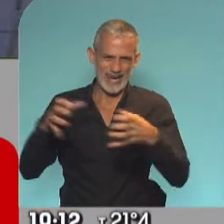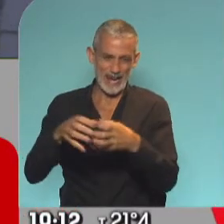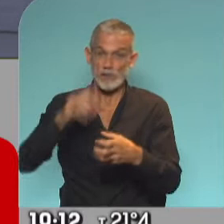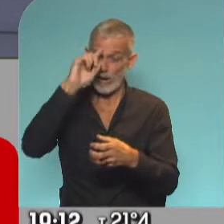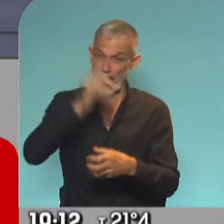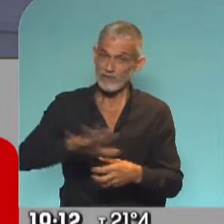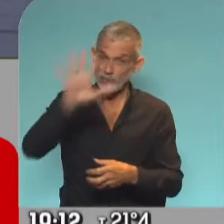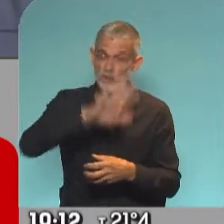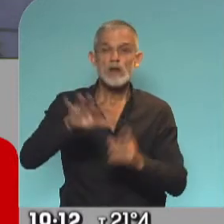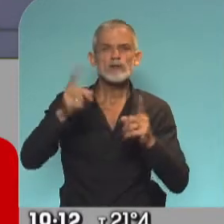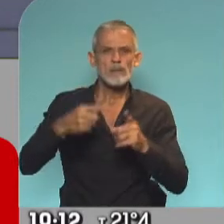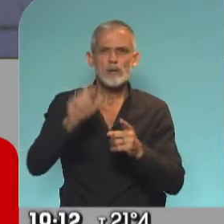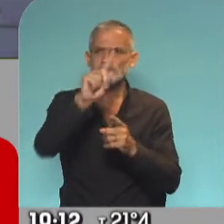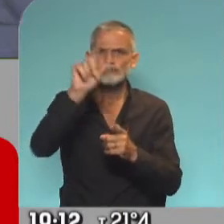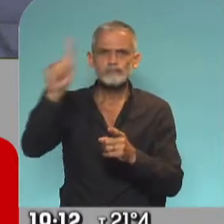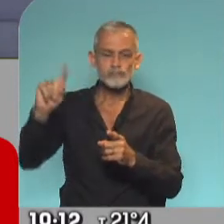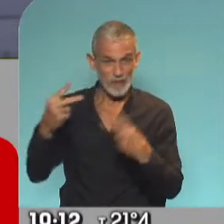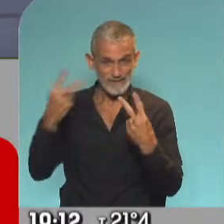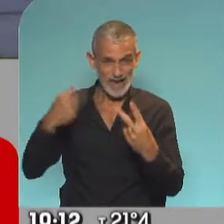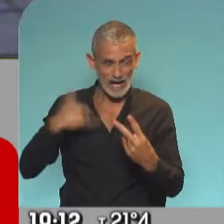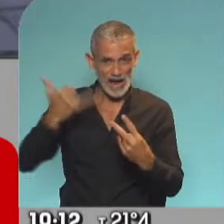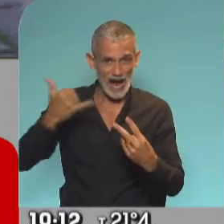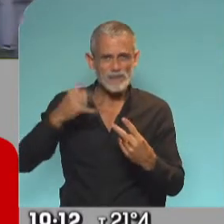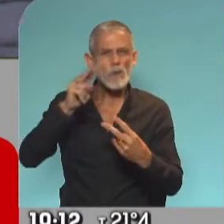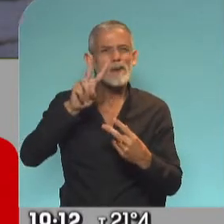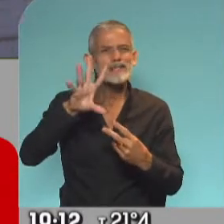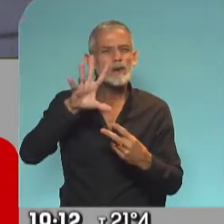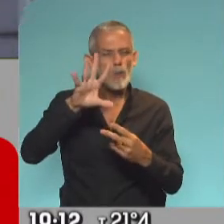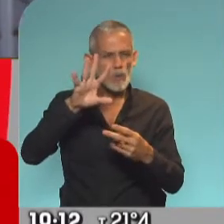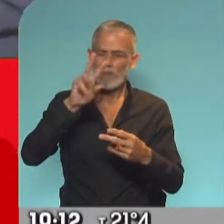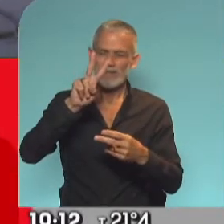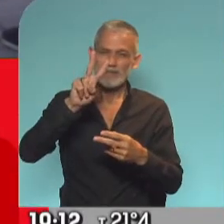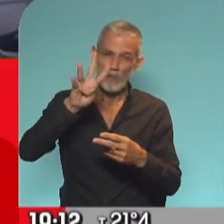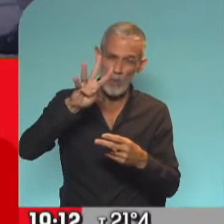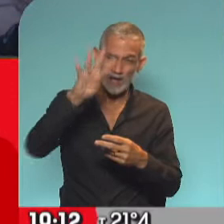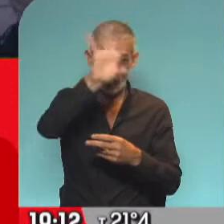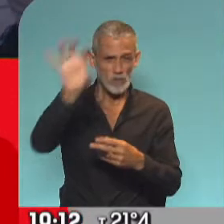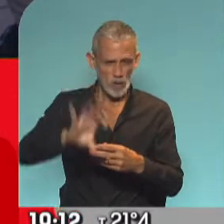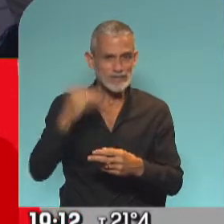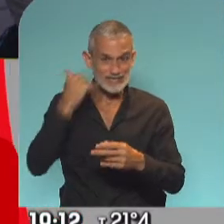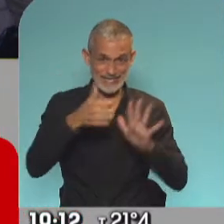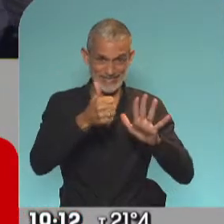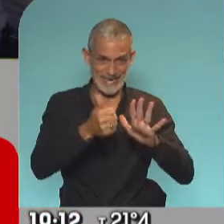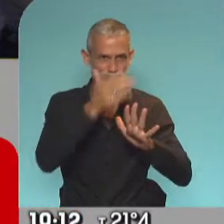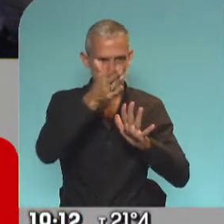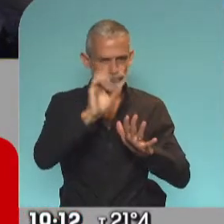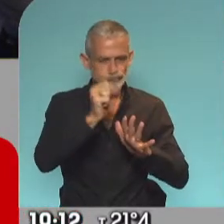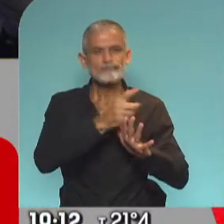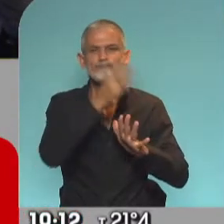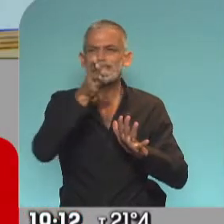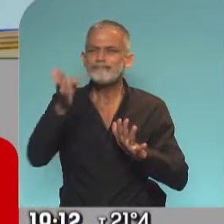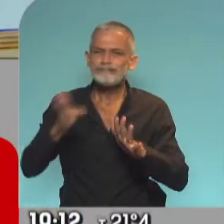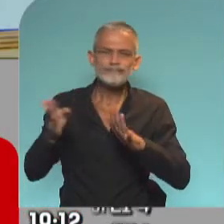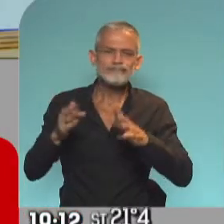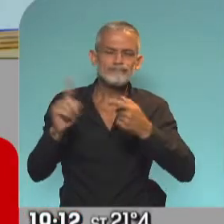nacionales como en cada uno de los viajes que estoy teniendo por las 24 jurisdicciones, que ya hemos recorrido 6, ¿no? Llevamos